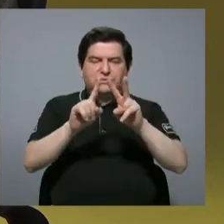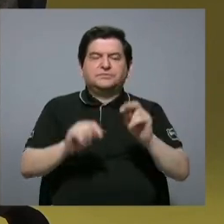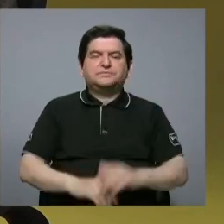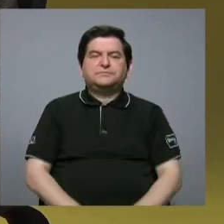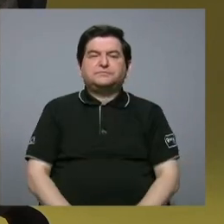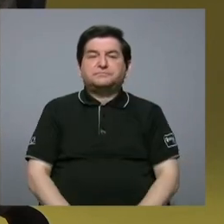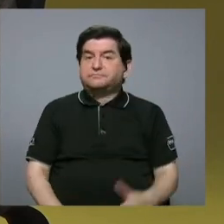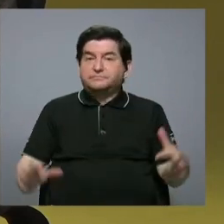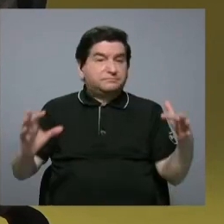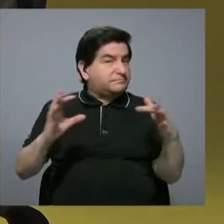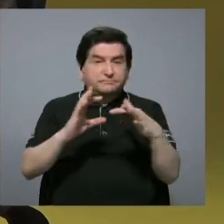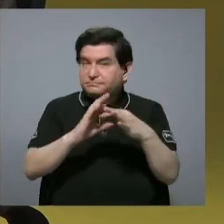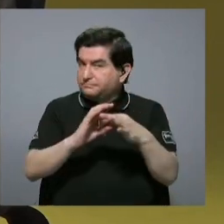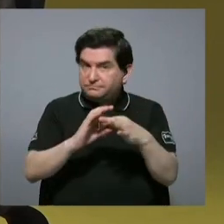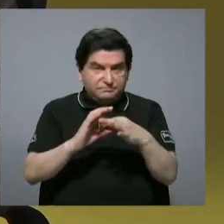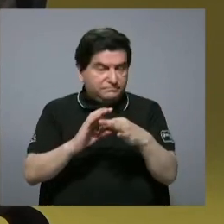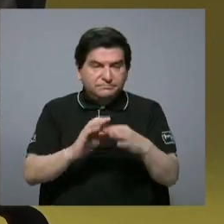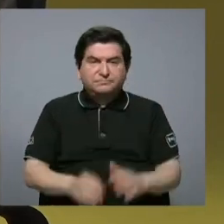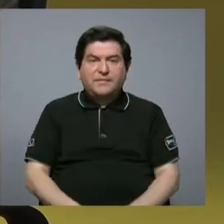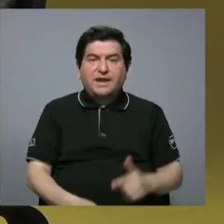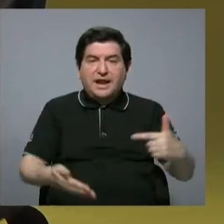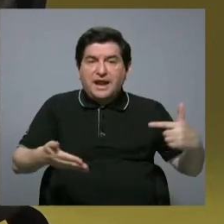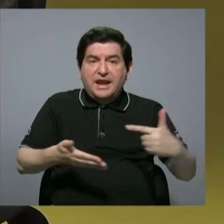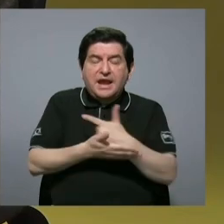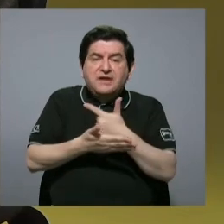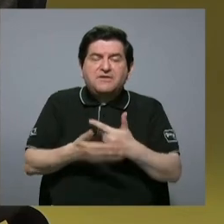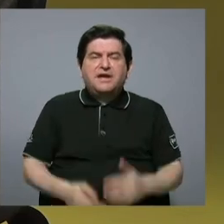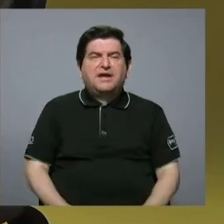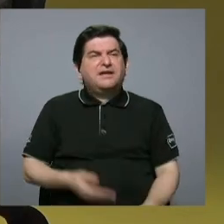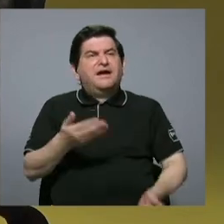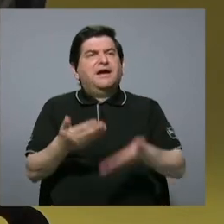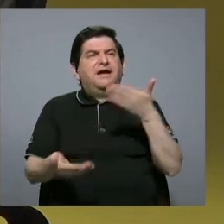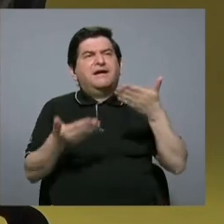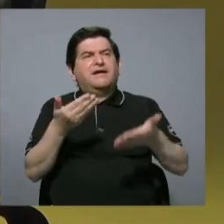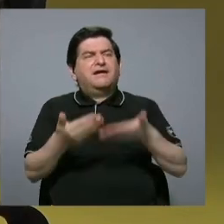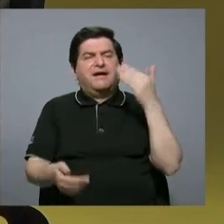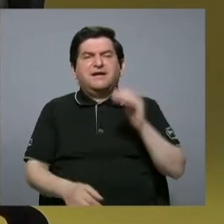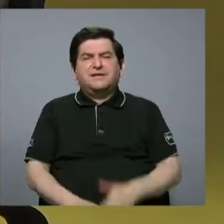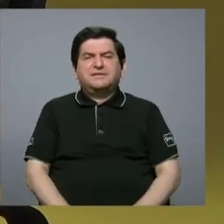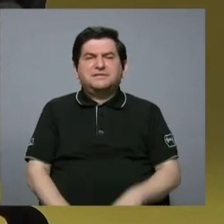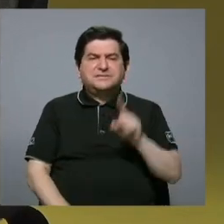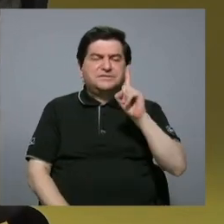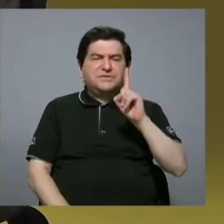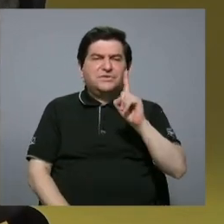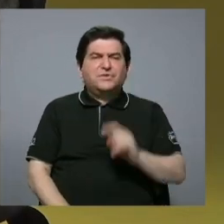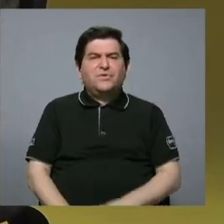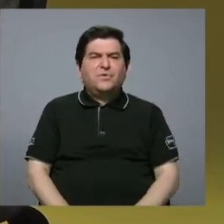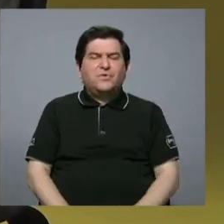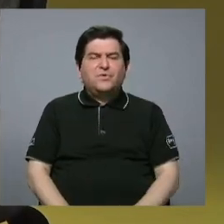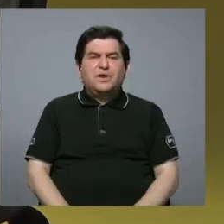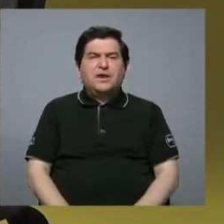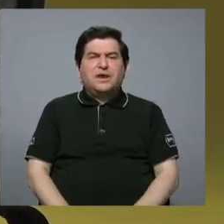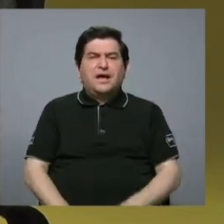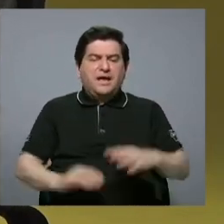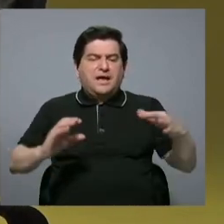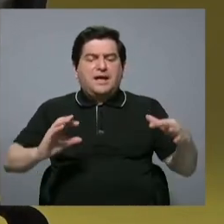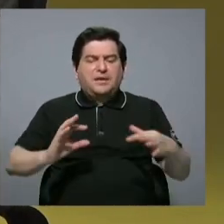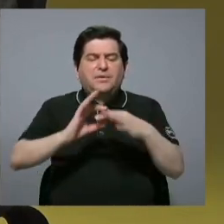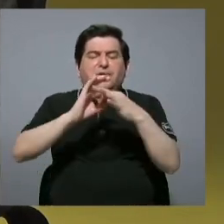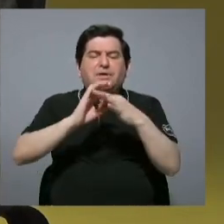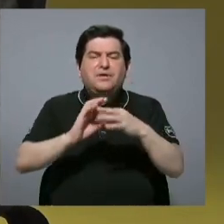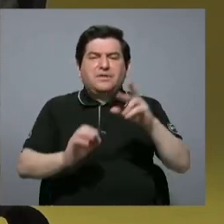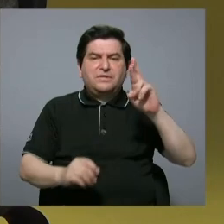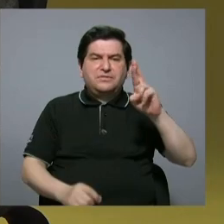no se unió porque Liberia era prácticamente una proyección de Rivas. Los